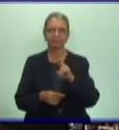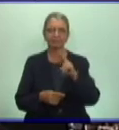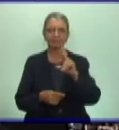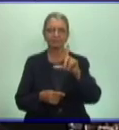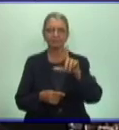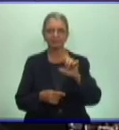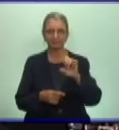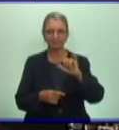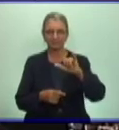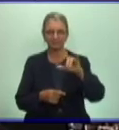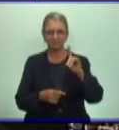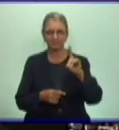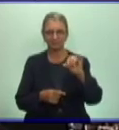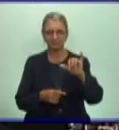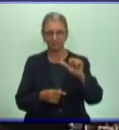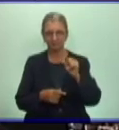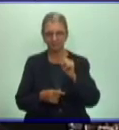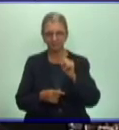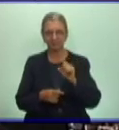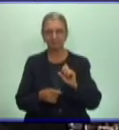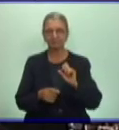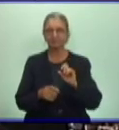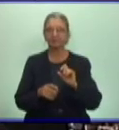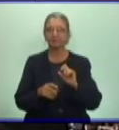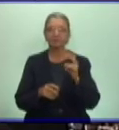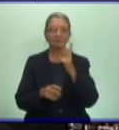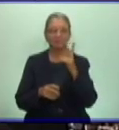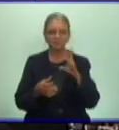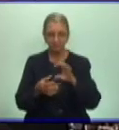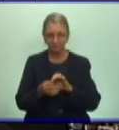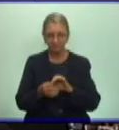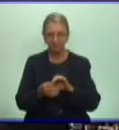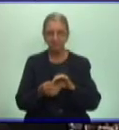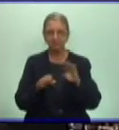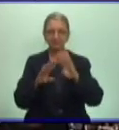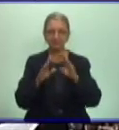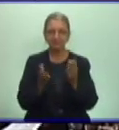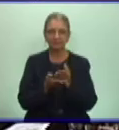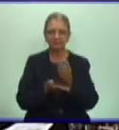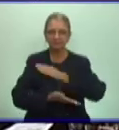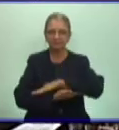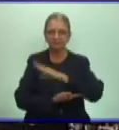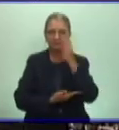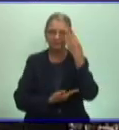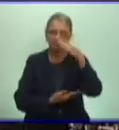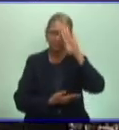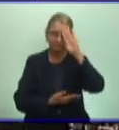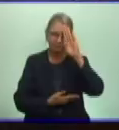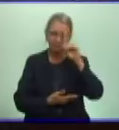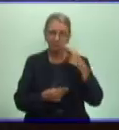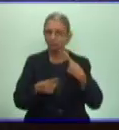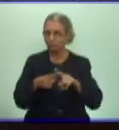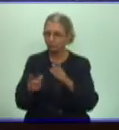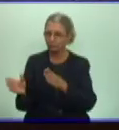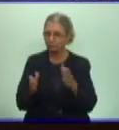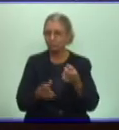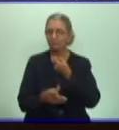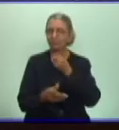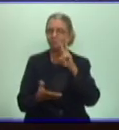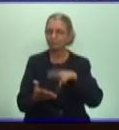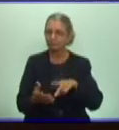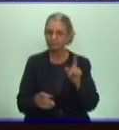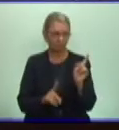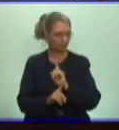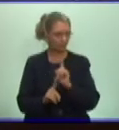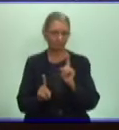el segundo grado, además del álbum de la patria, tienen que hacer otra evaluación para terminar? No. No. Como ya explicó nuestra